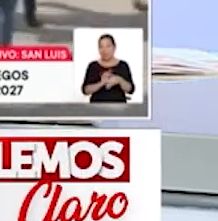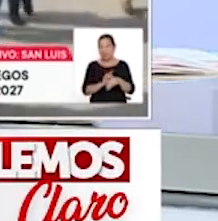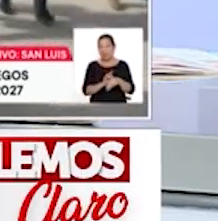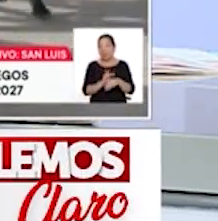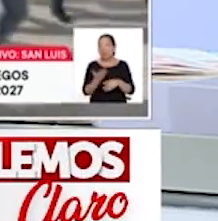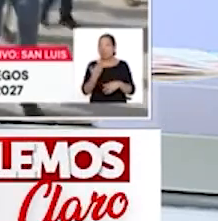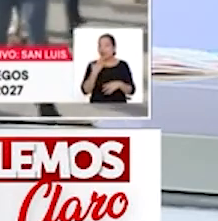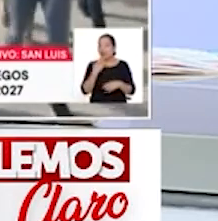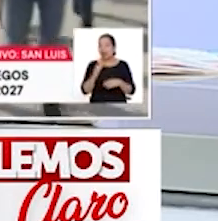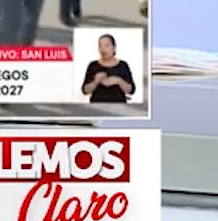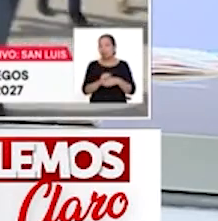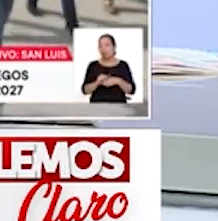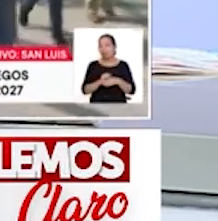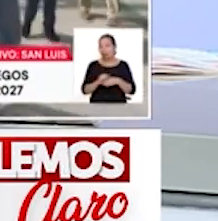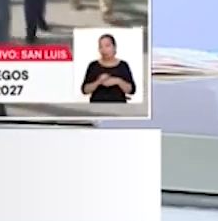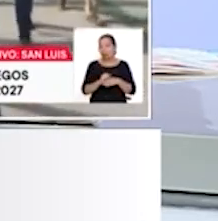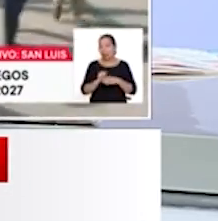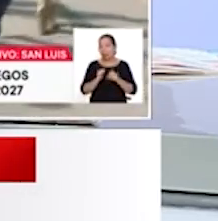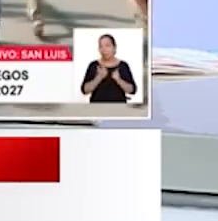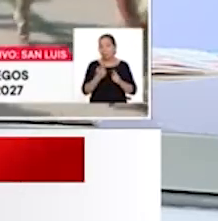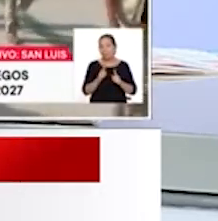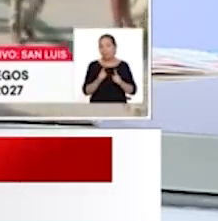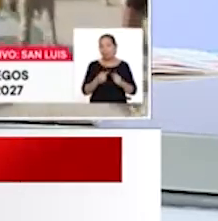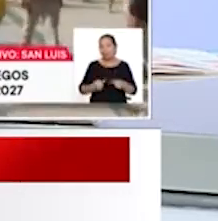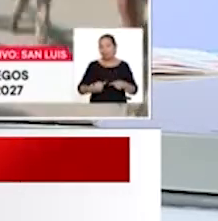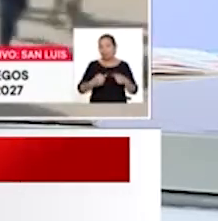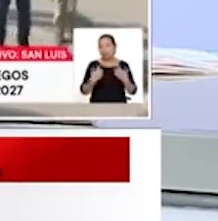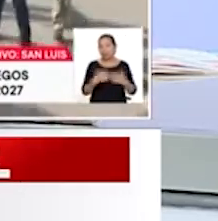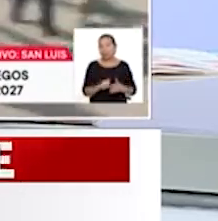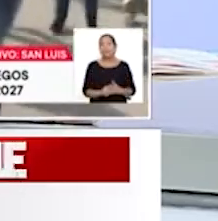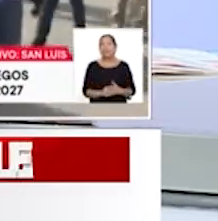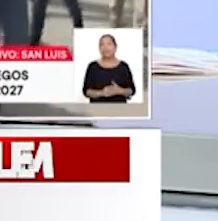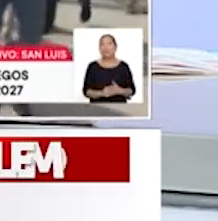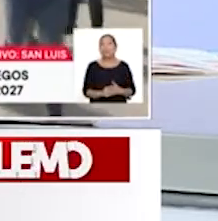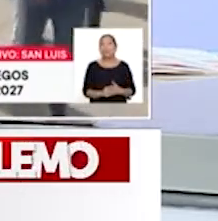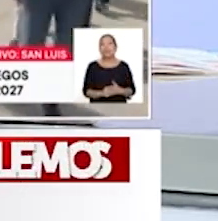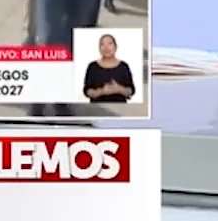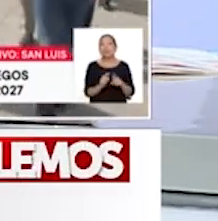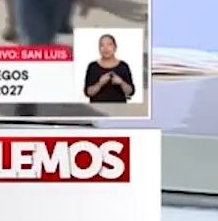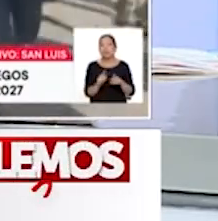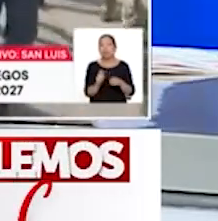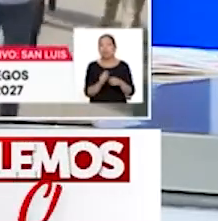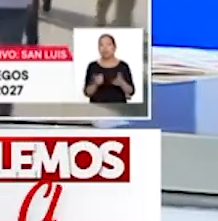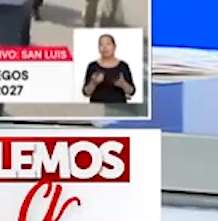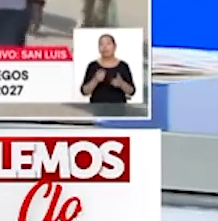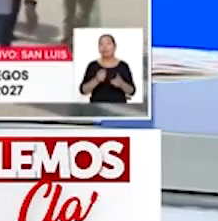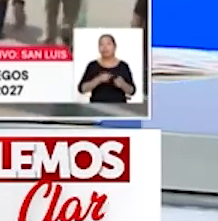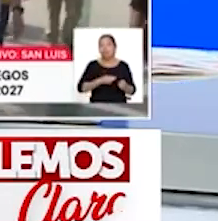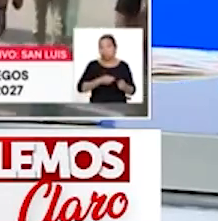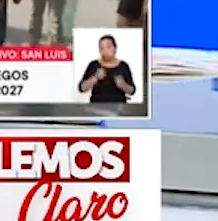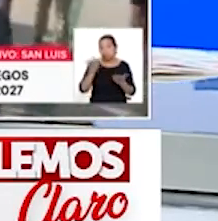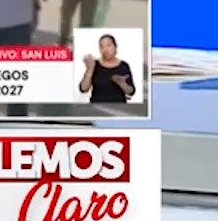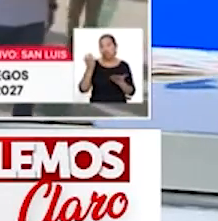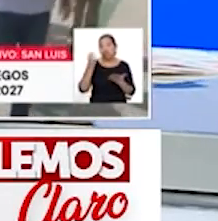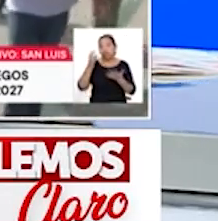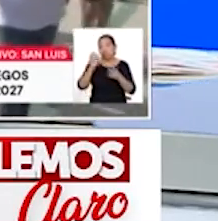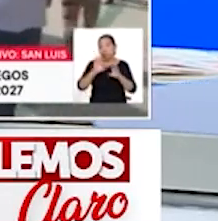no utilicen políticamente los panamericanos, no manoseen políticamente, porque